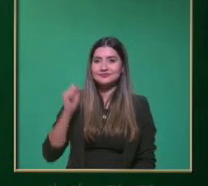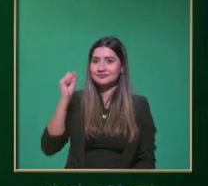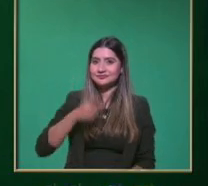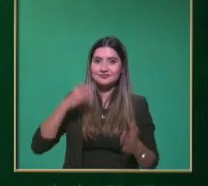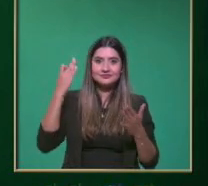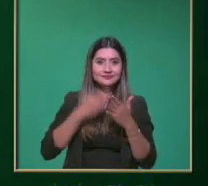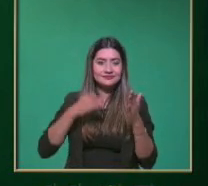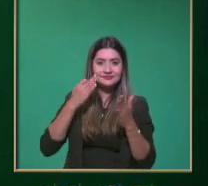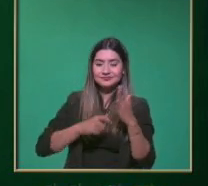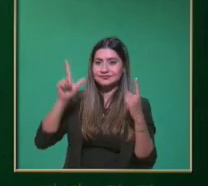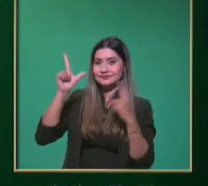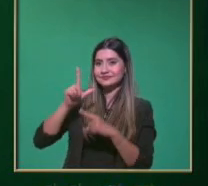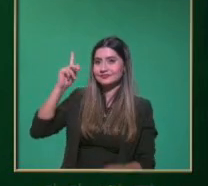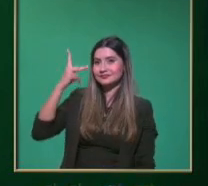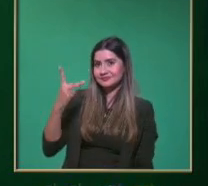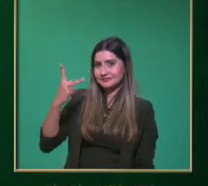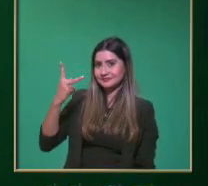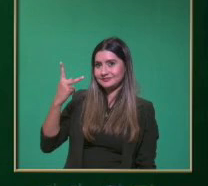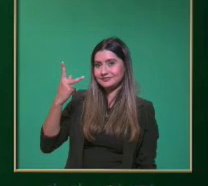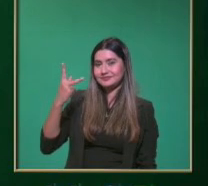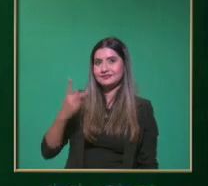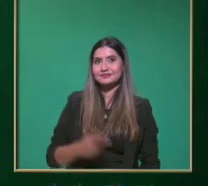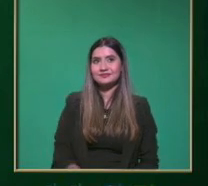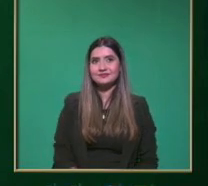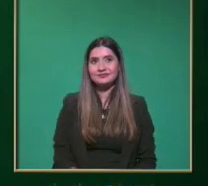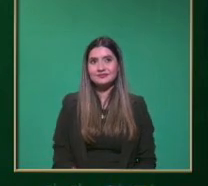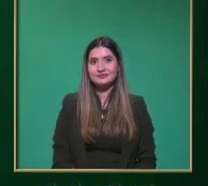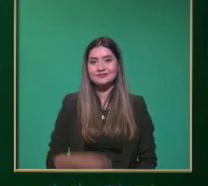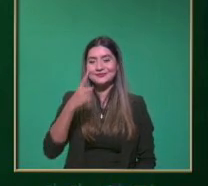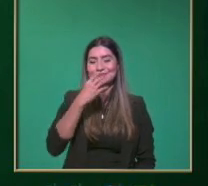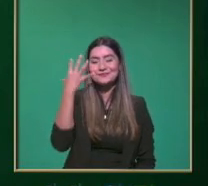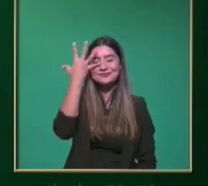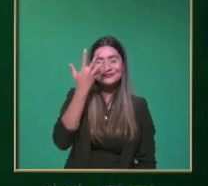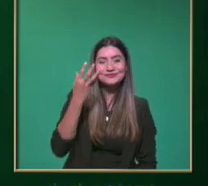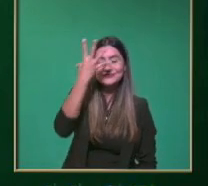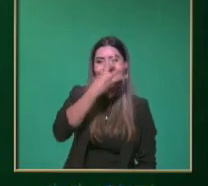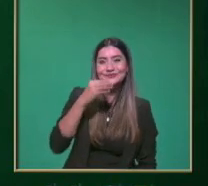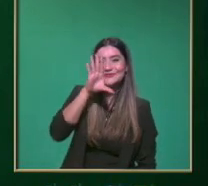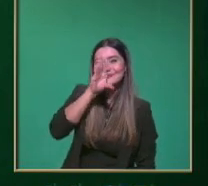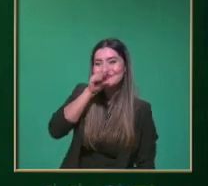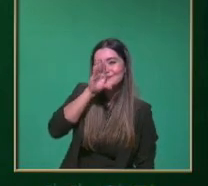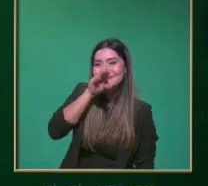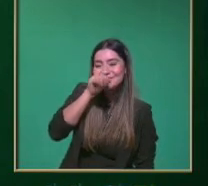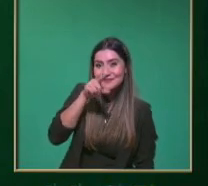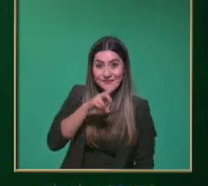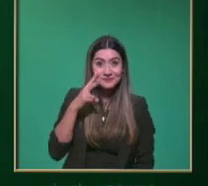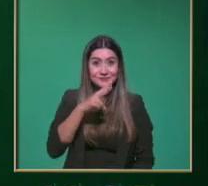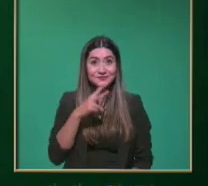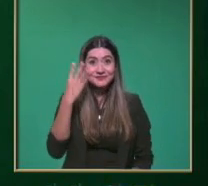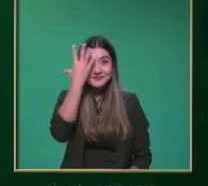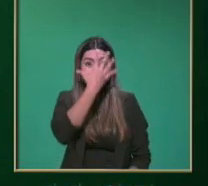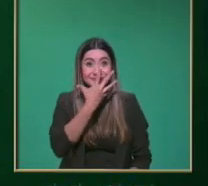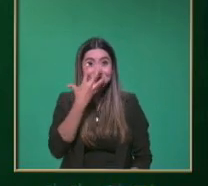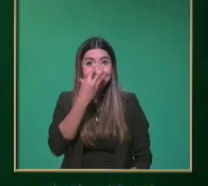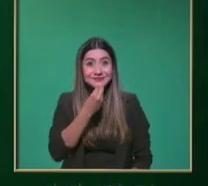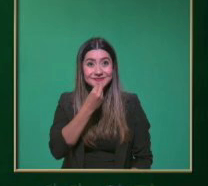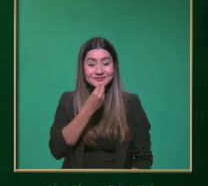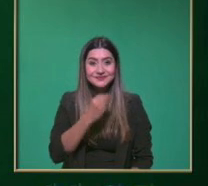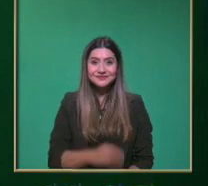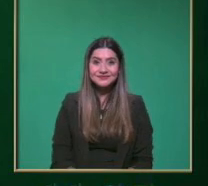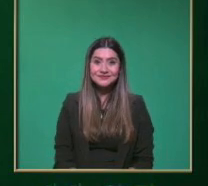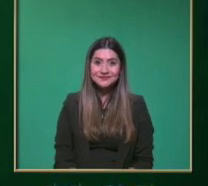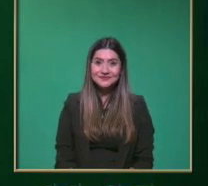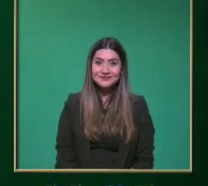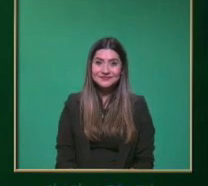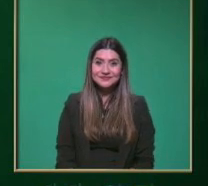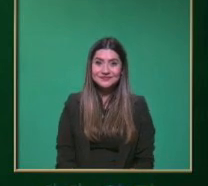P. También veo un bonito pato. ¿Ya lo vieron? ¡Qué bonito está! Entonces, también le